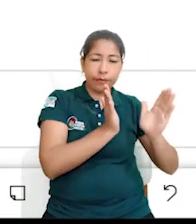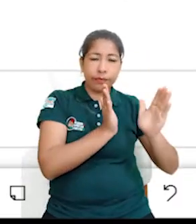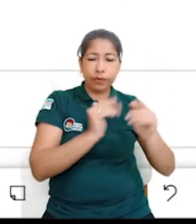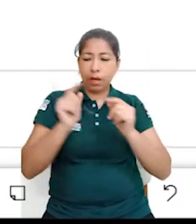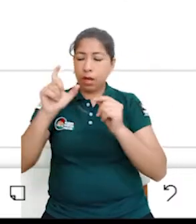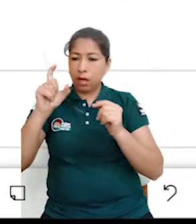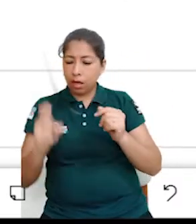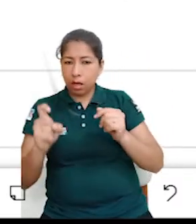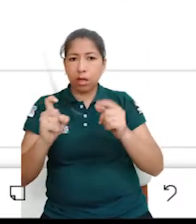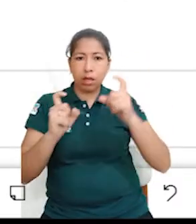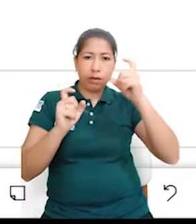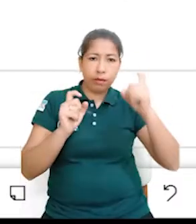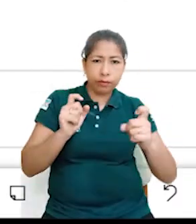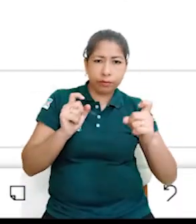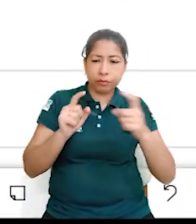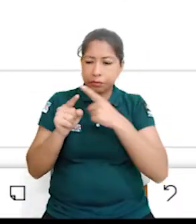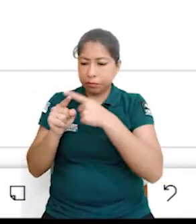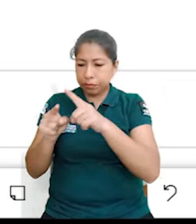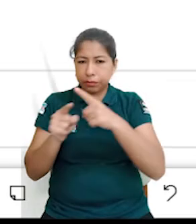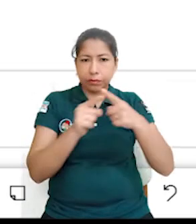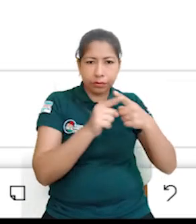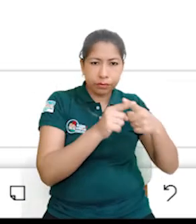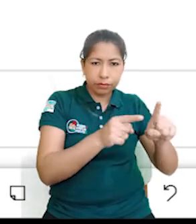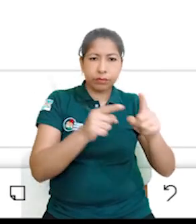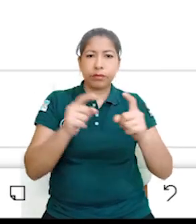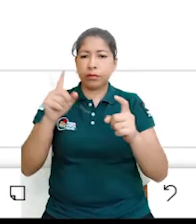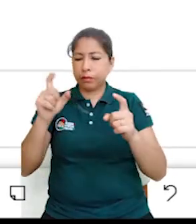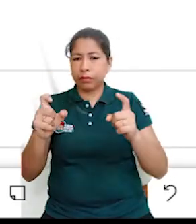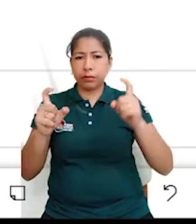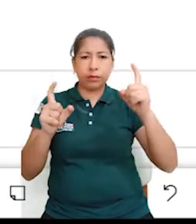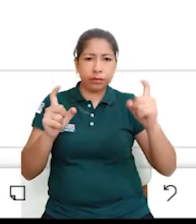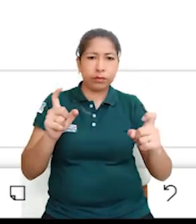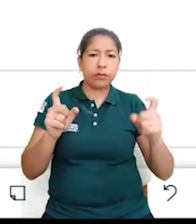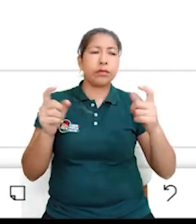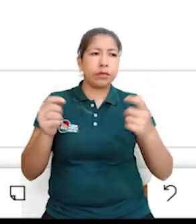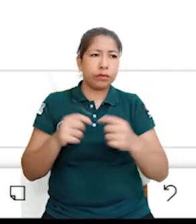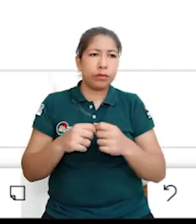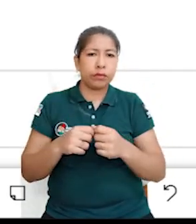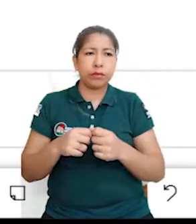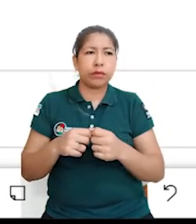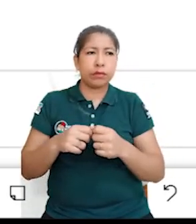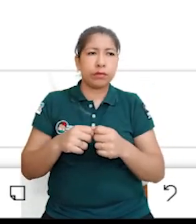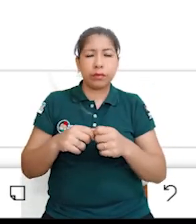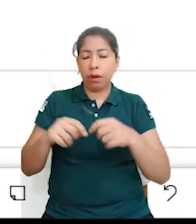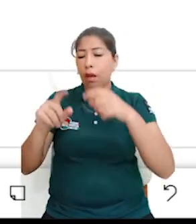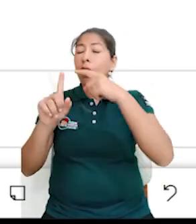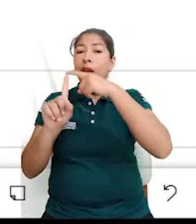que es x cuadrado, x para cada paréntesis, copiamos el primer signo, en este caso positivo, y hacemos ley